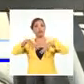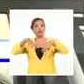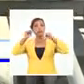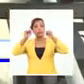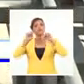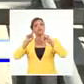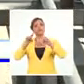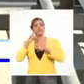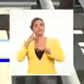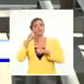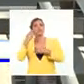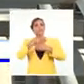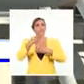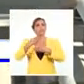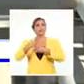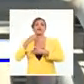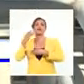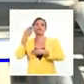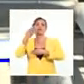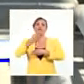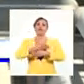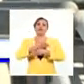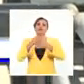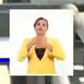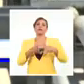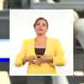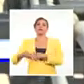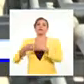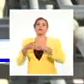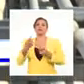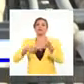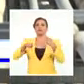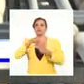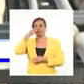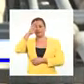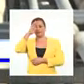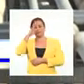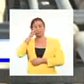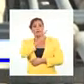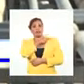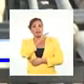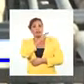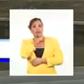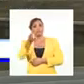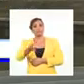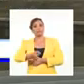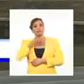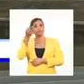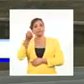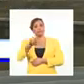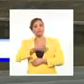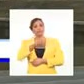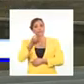los obstáculos del bloqueo del gobierno de Estados Unidos. Autoridades señalan que